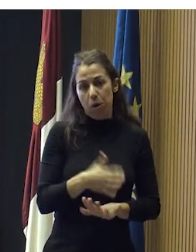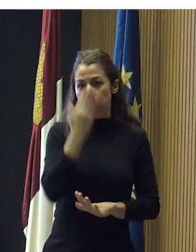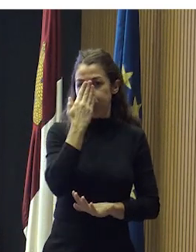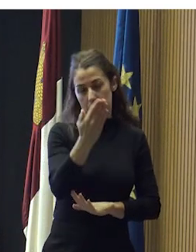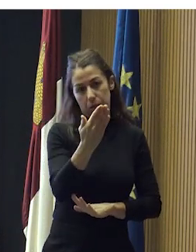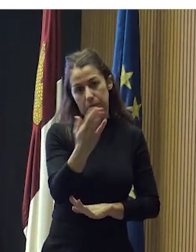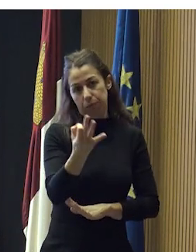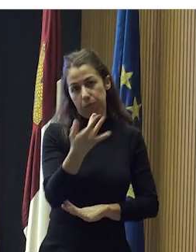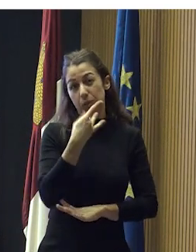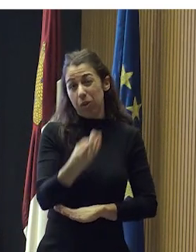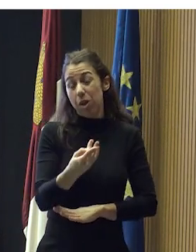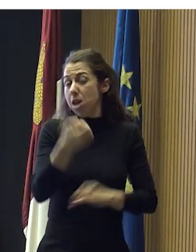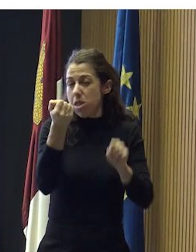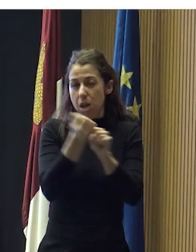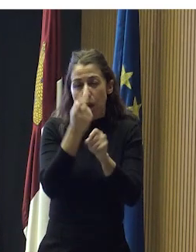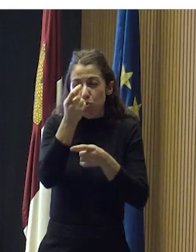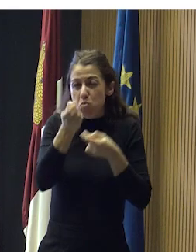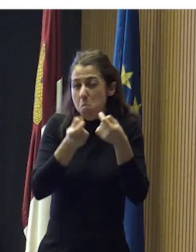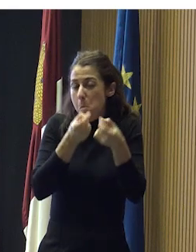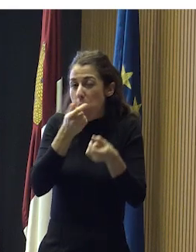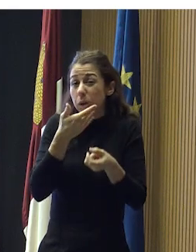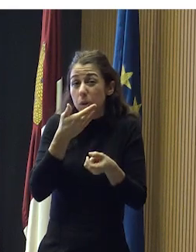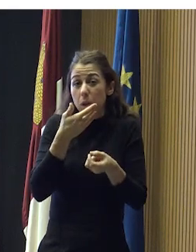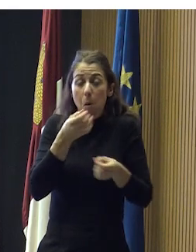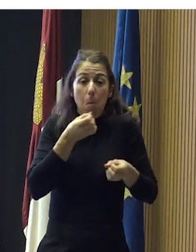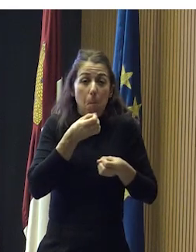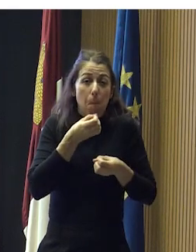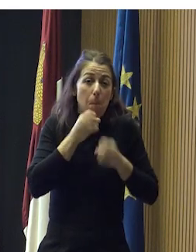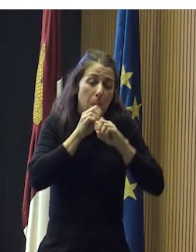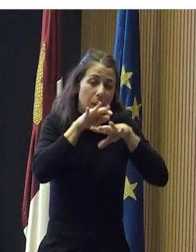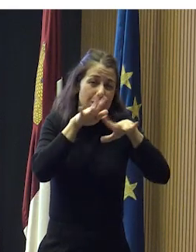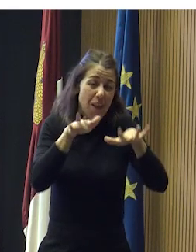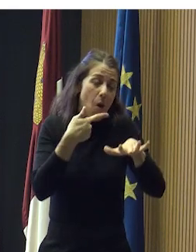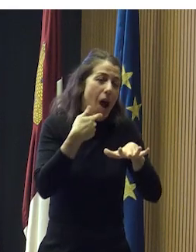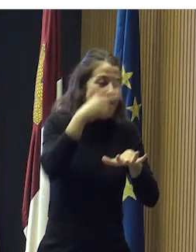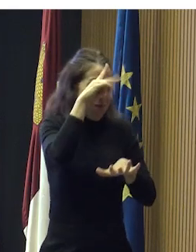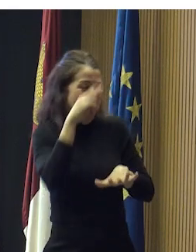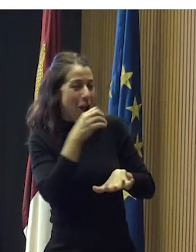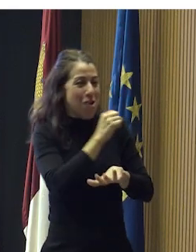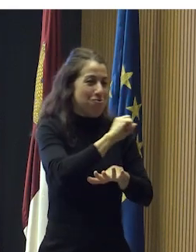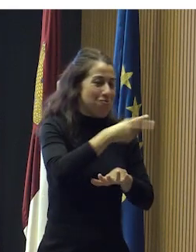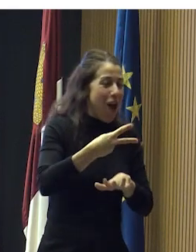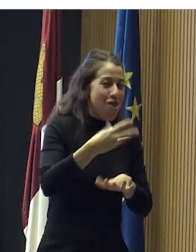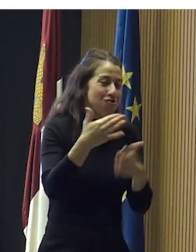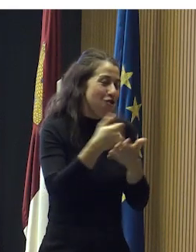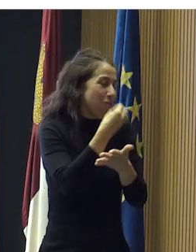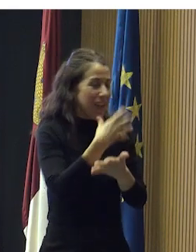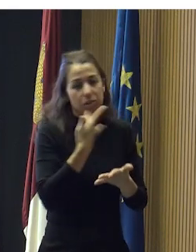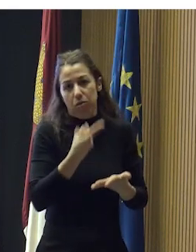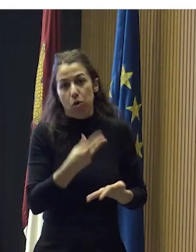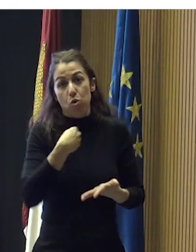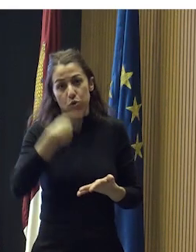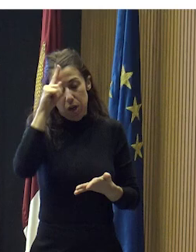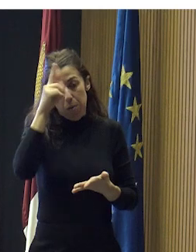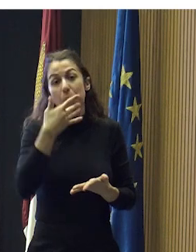afrontarlo. Entonces, trabajamos un poco no en dar mensajes de no te preocupes, todo va a salir bien, porque no lo sabemos, sino